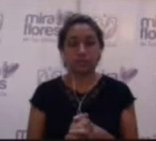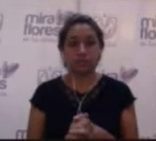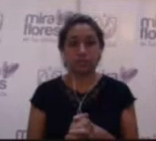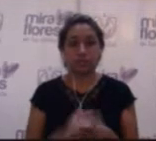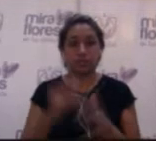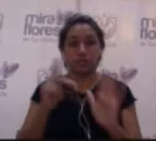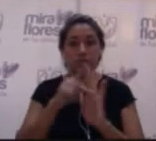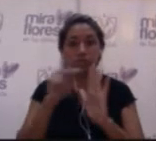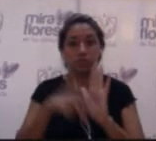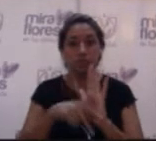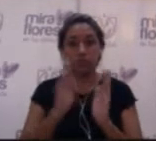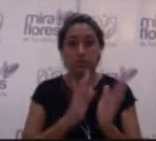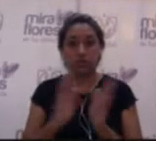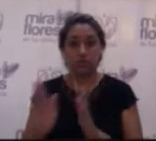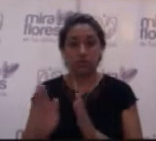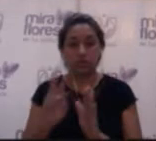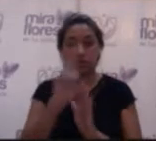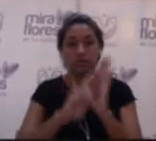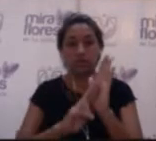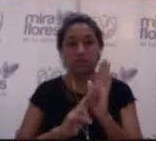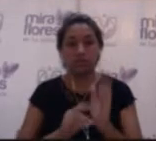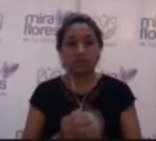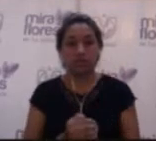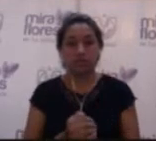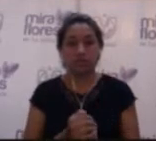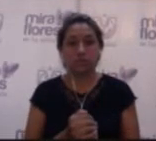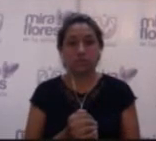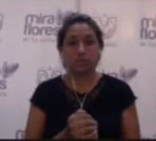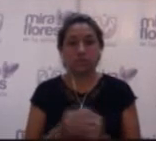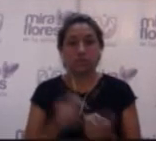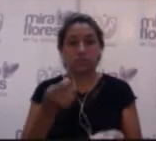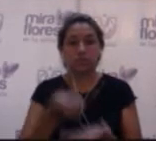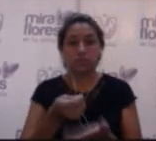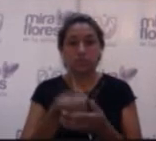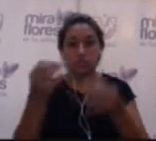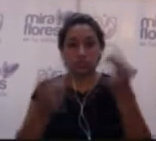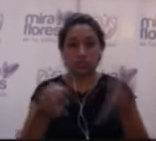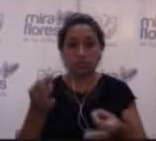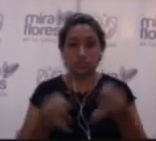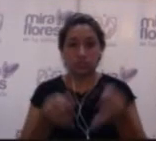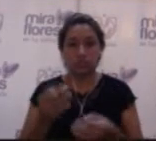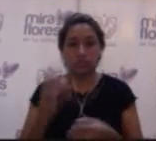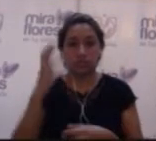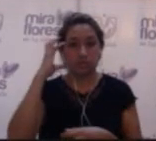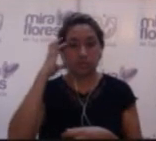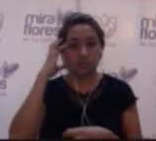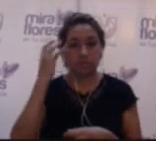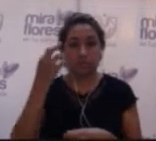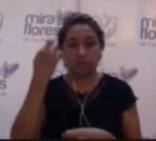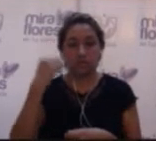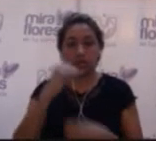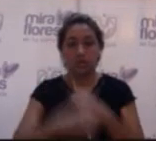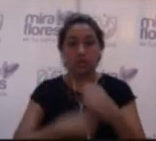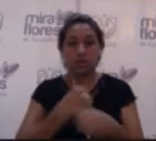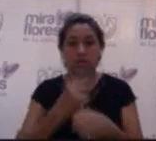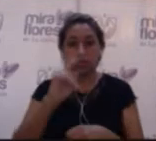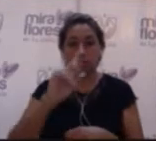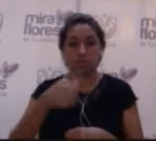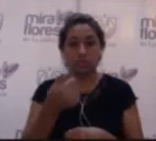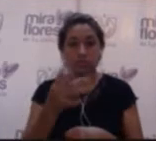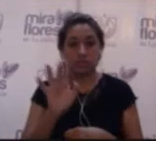Proyecto de ordenanza que reglamenta el proceso de formulación del presupuesto participativo del Distrito de Miraflores para el año fiscal